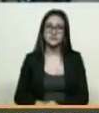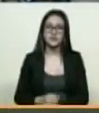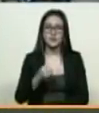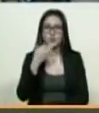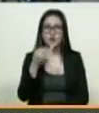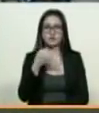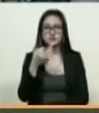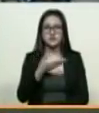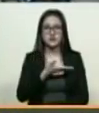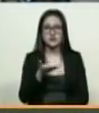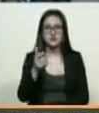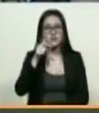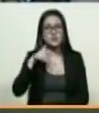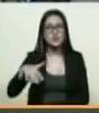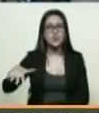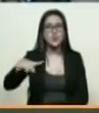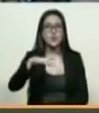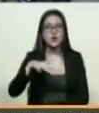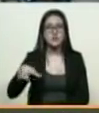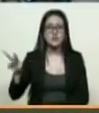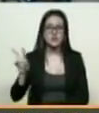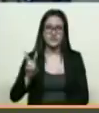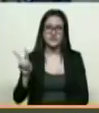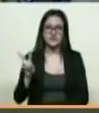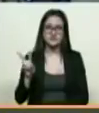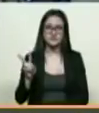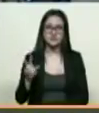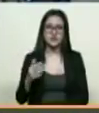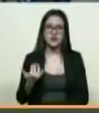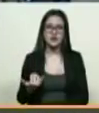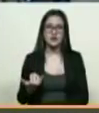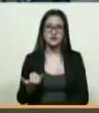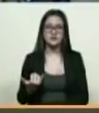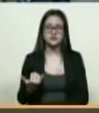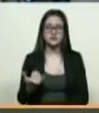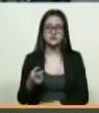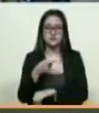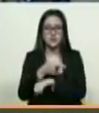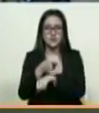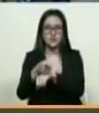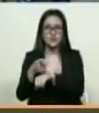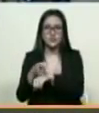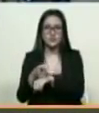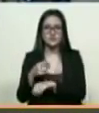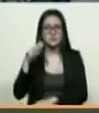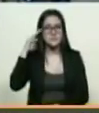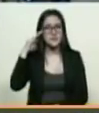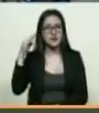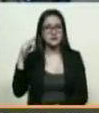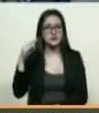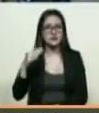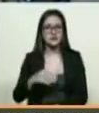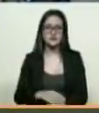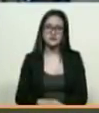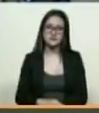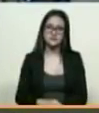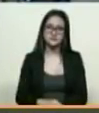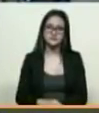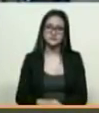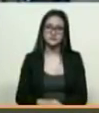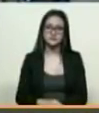de Venezuela. Estamos transmitiendo desde aquí, desde el Círculo Militar de la Fuerza Armada